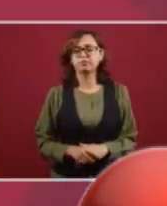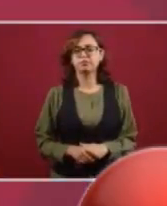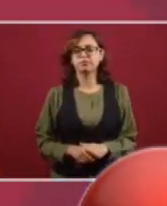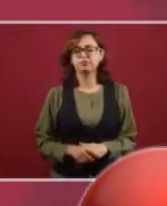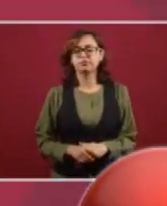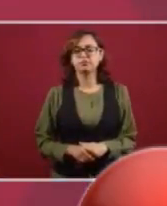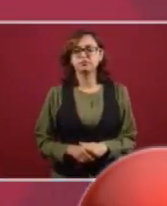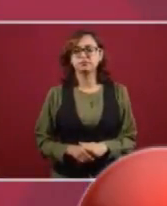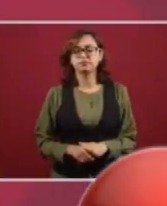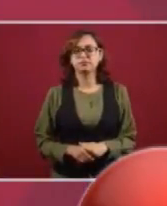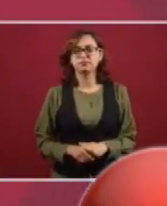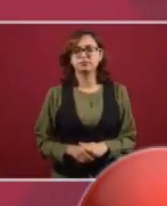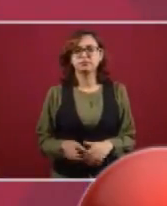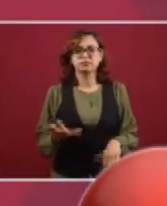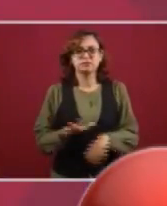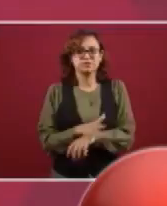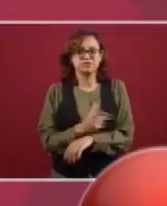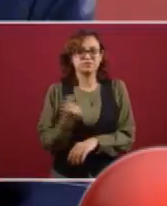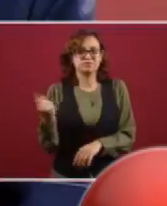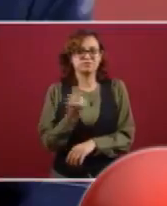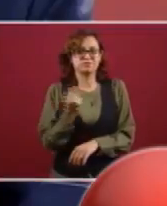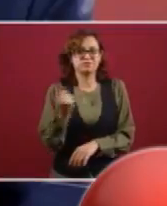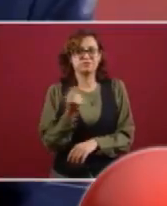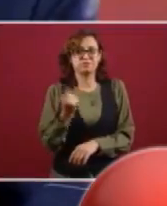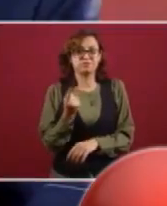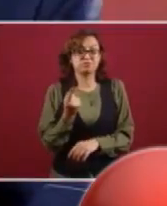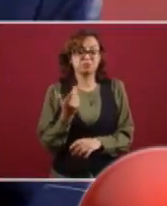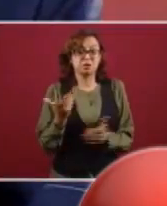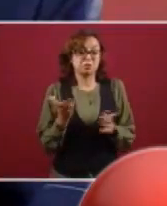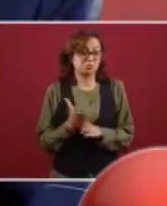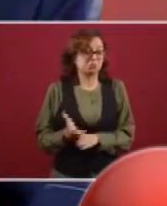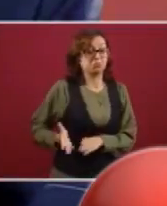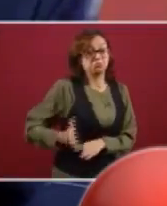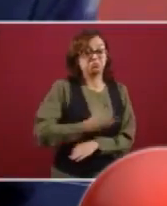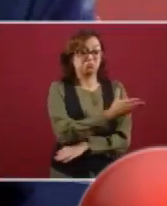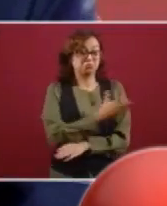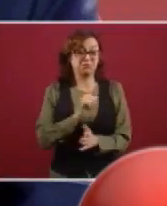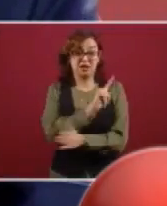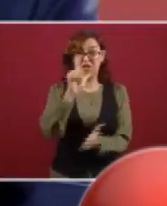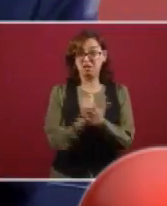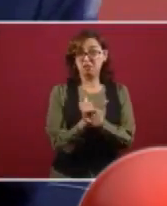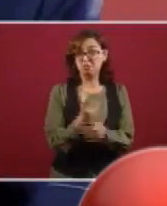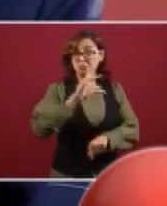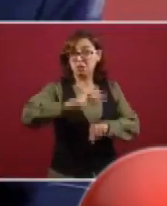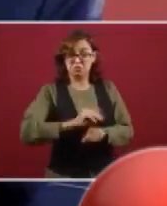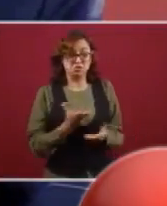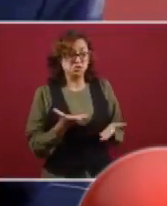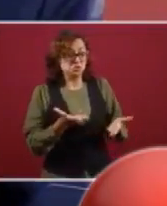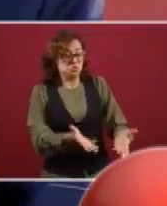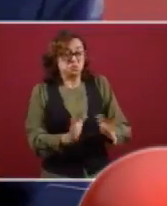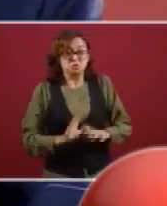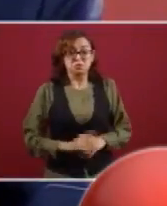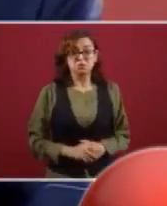porque había ese marco legal, o sea, que lo permitía,